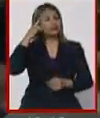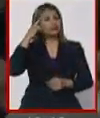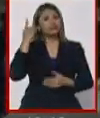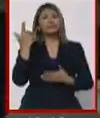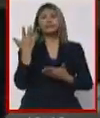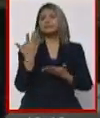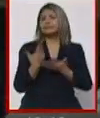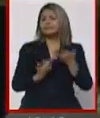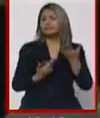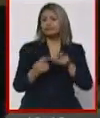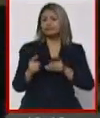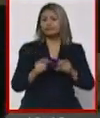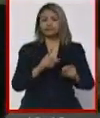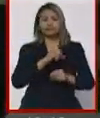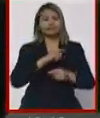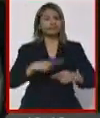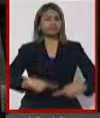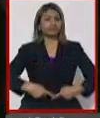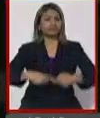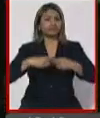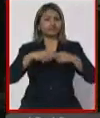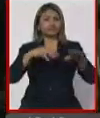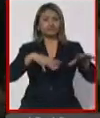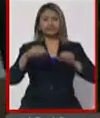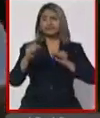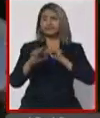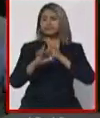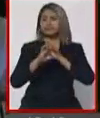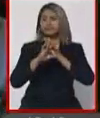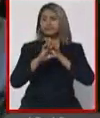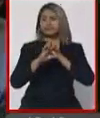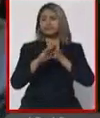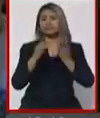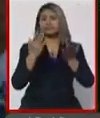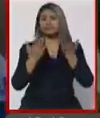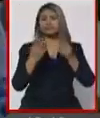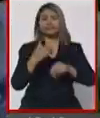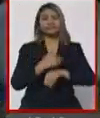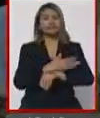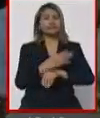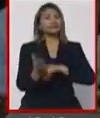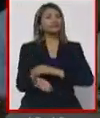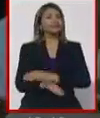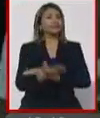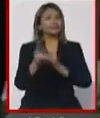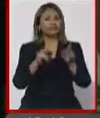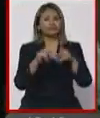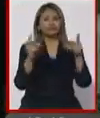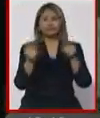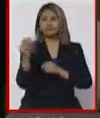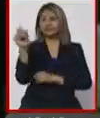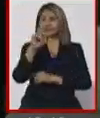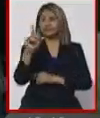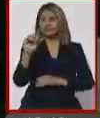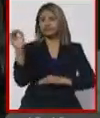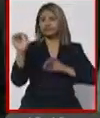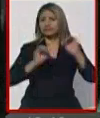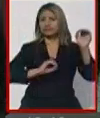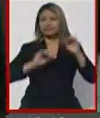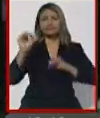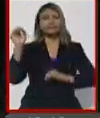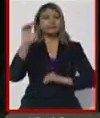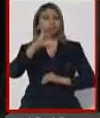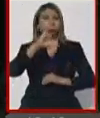A raíz de estas circunstancias que tránsito ha suspendido todas las salidas de buses por lo menos durante el día para los departamentos de La Paz, Oruro